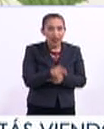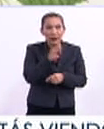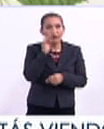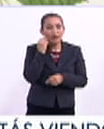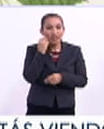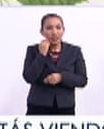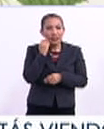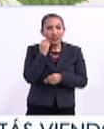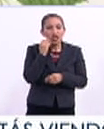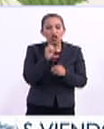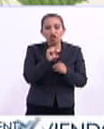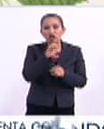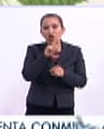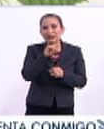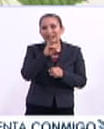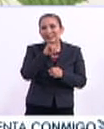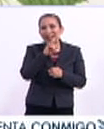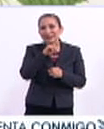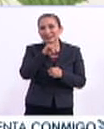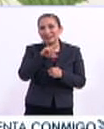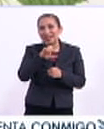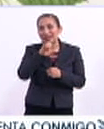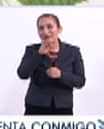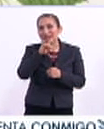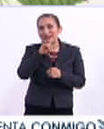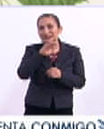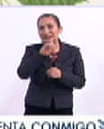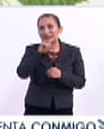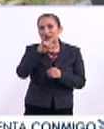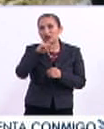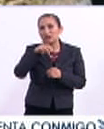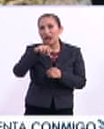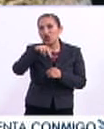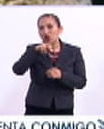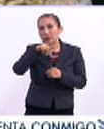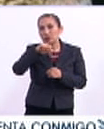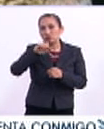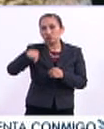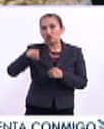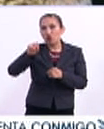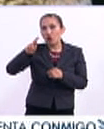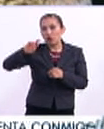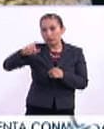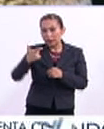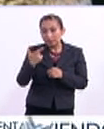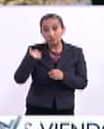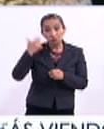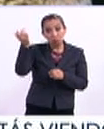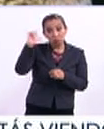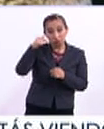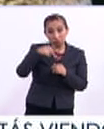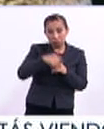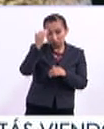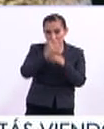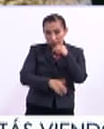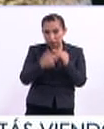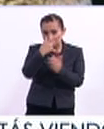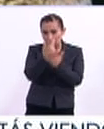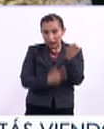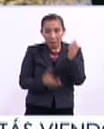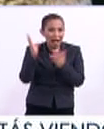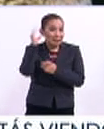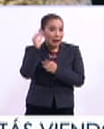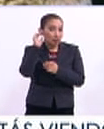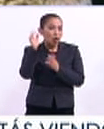Sociedad de Científicos Anónimos, la página web es cientificosanónimos.org. Estamos, espero yo, por concretar el programa de radio, que va a ser